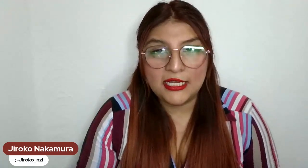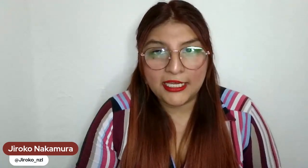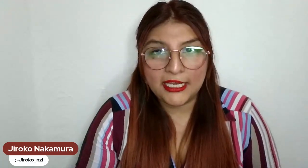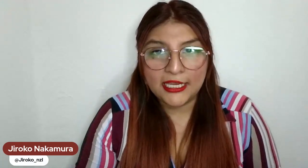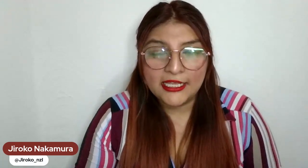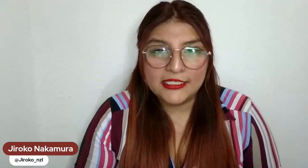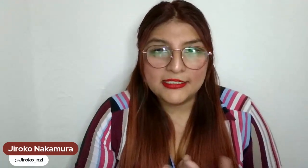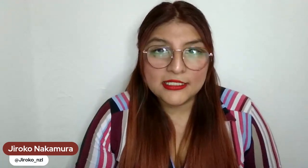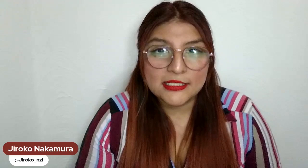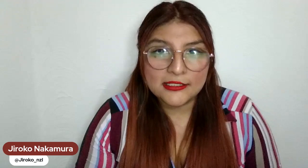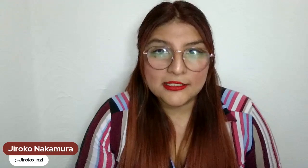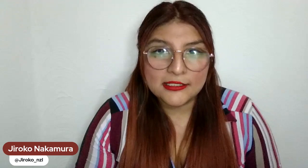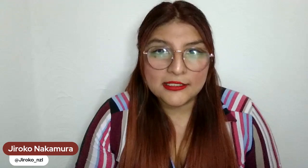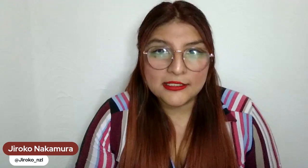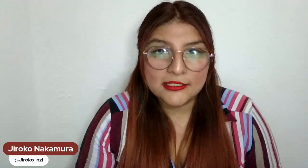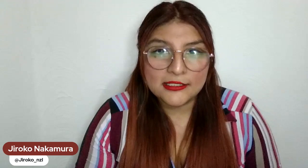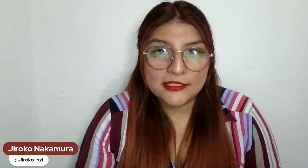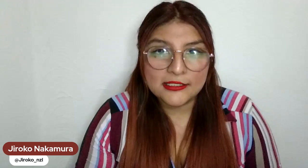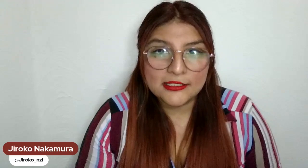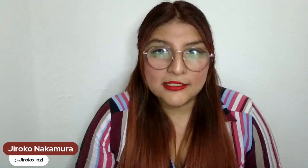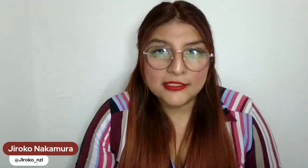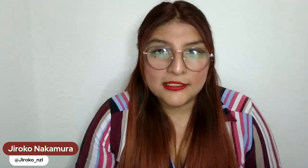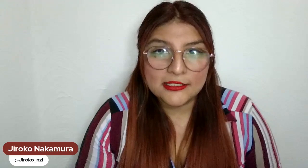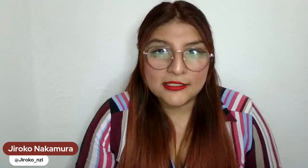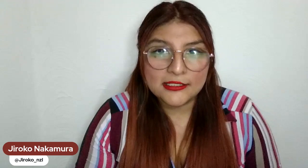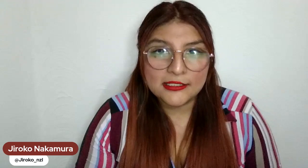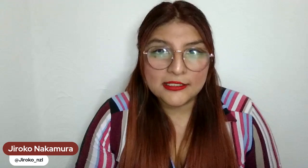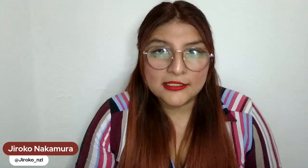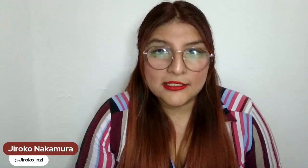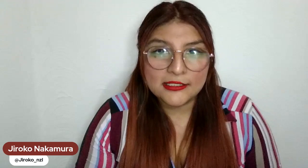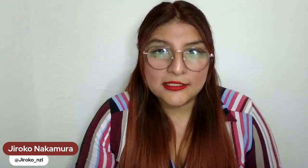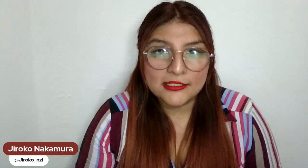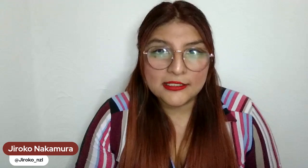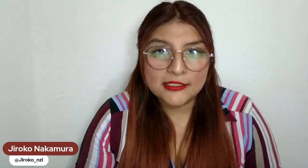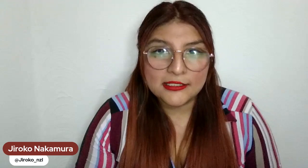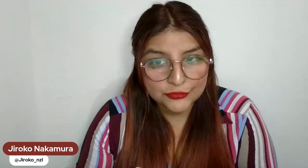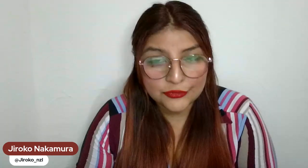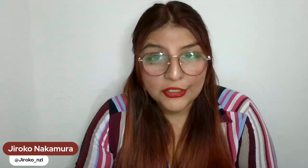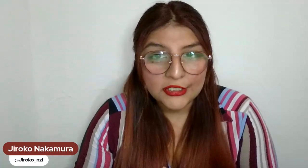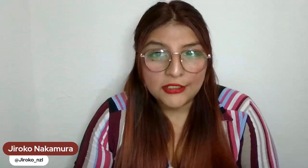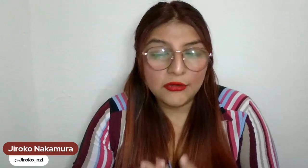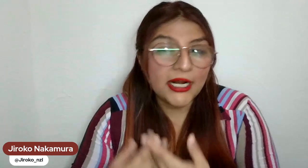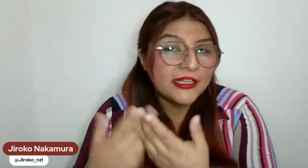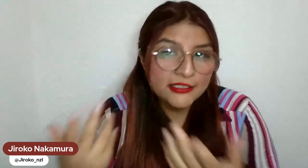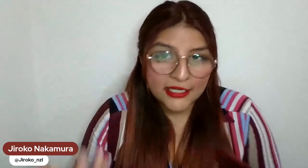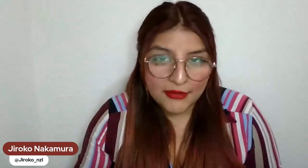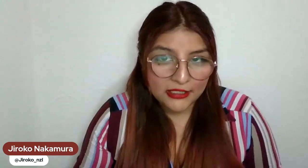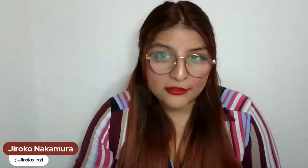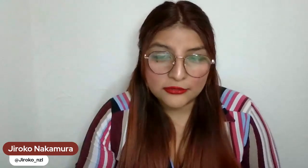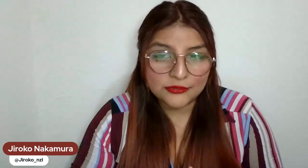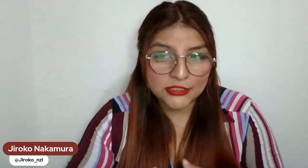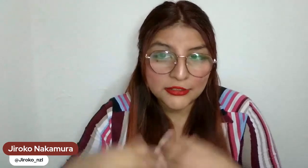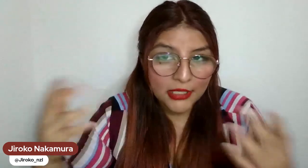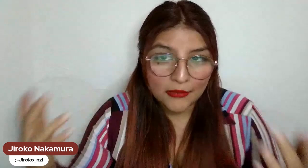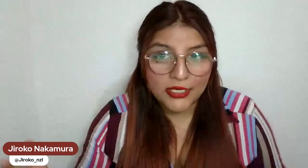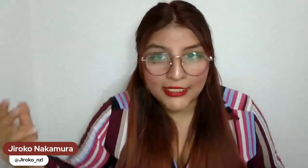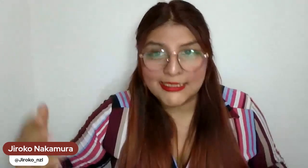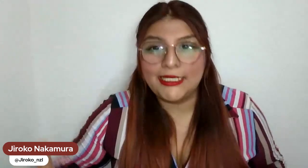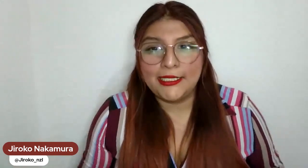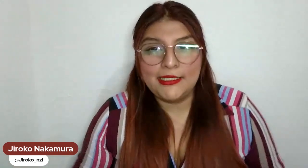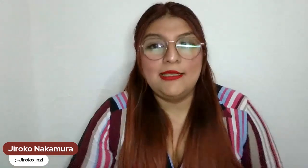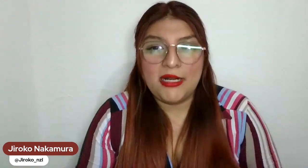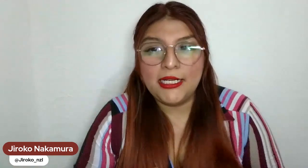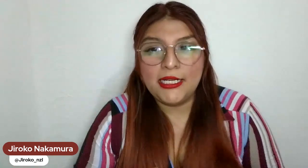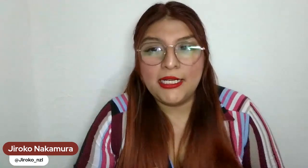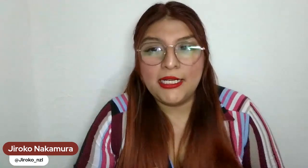forma en la que estén excentos digamos de los accidentes o sea su lugar de trabajo su centro